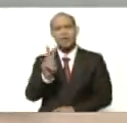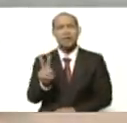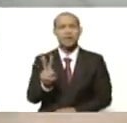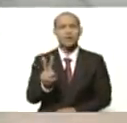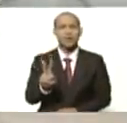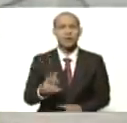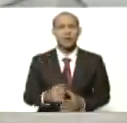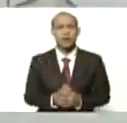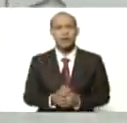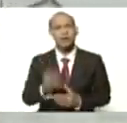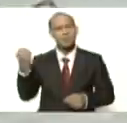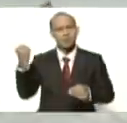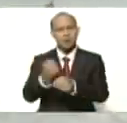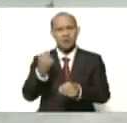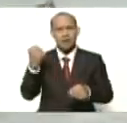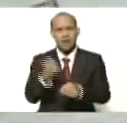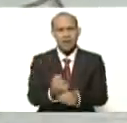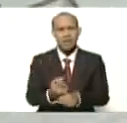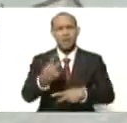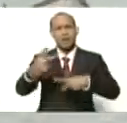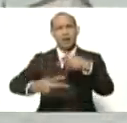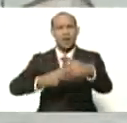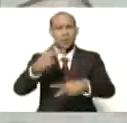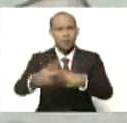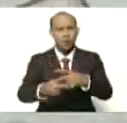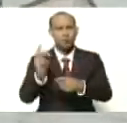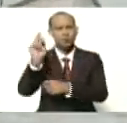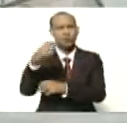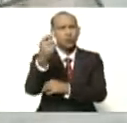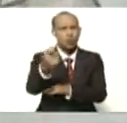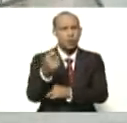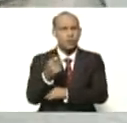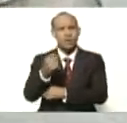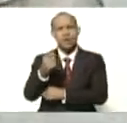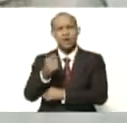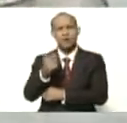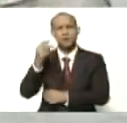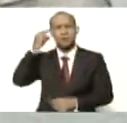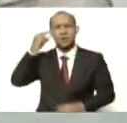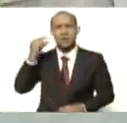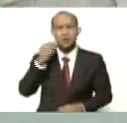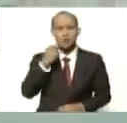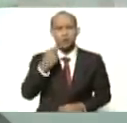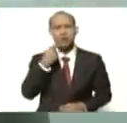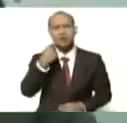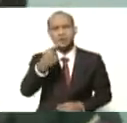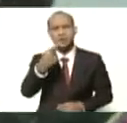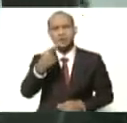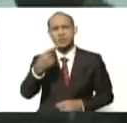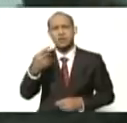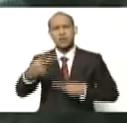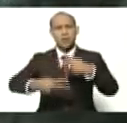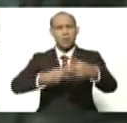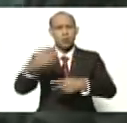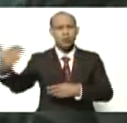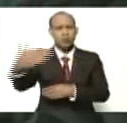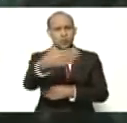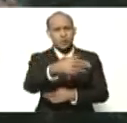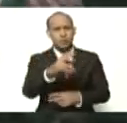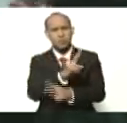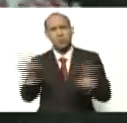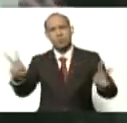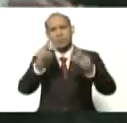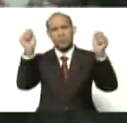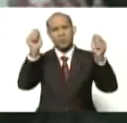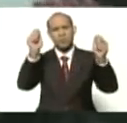que trabaja que produce y que pesca desde sucre decimos producir y pescar y de vencer